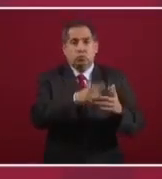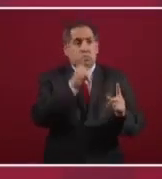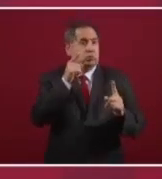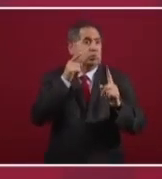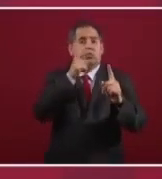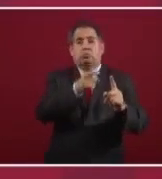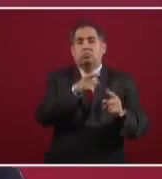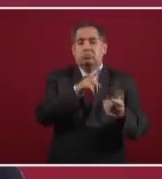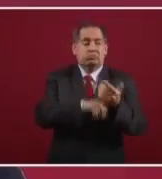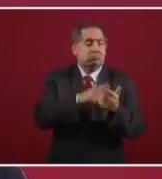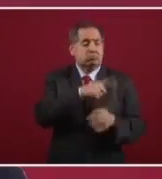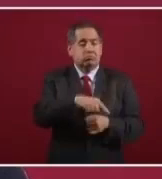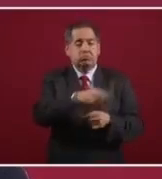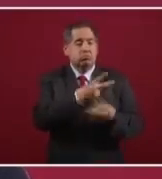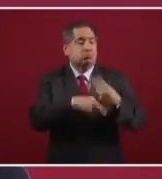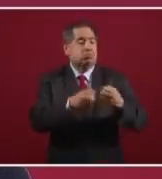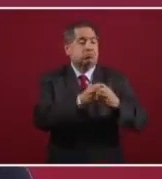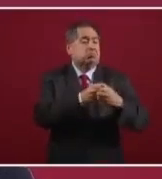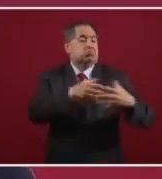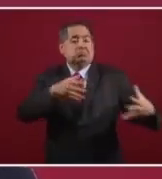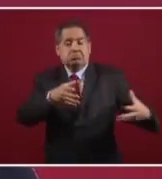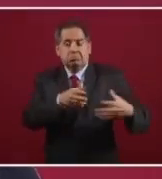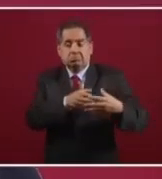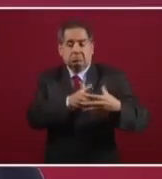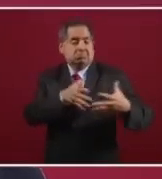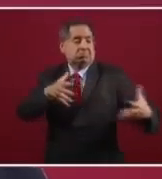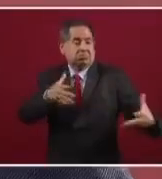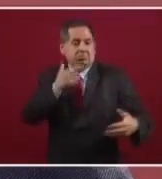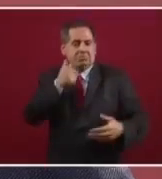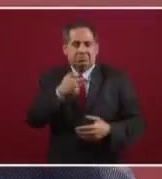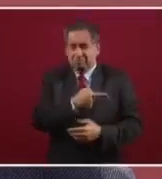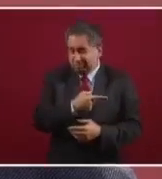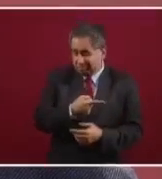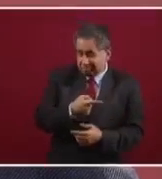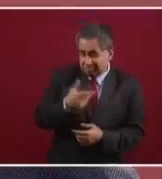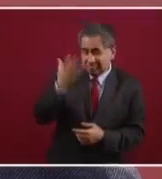meta de que haya crecimiento.